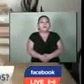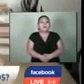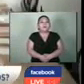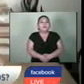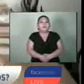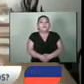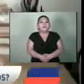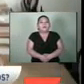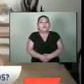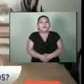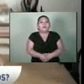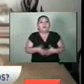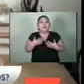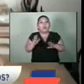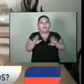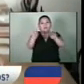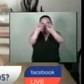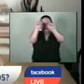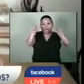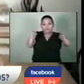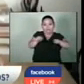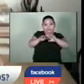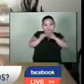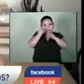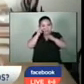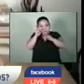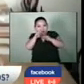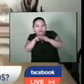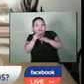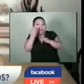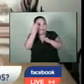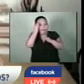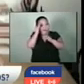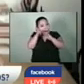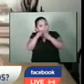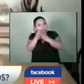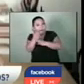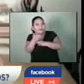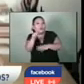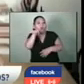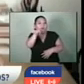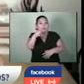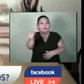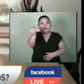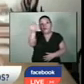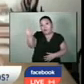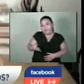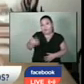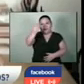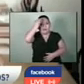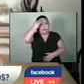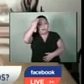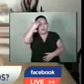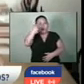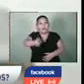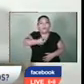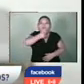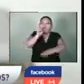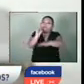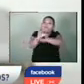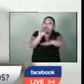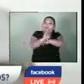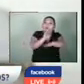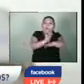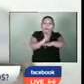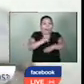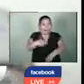Los piratas informáticos cada vez incrementan su accionar, por lo que es necesario que usted conozca importantes consejos para no ser